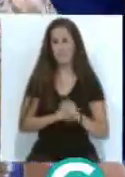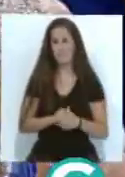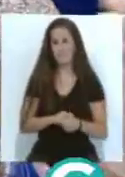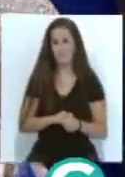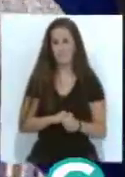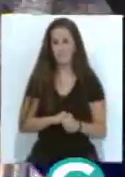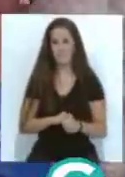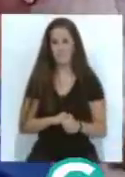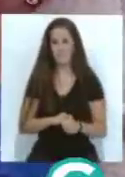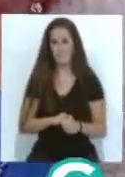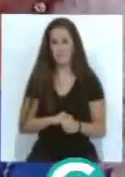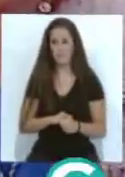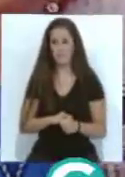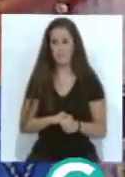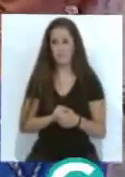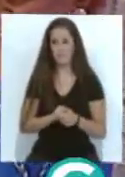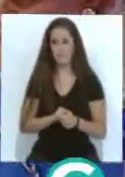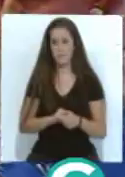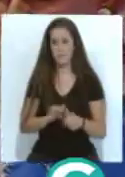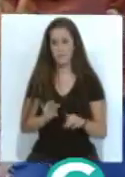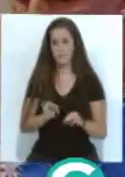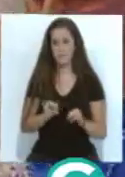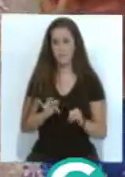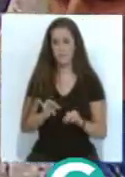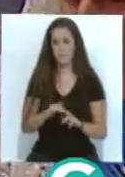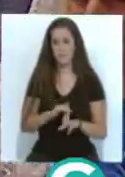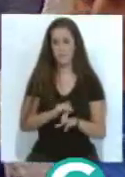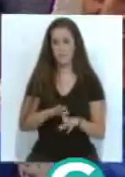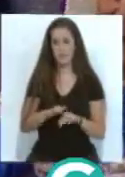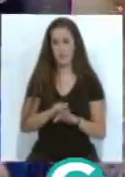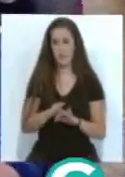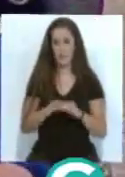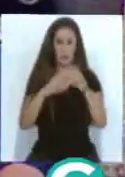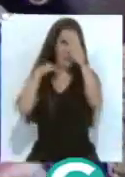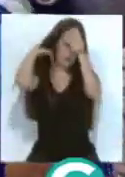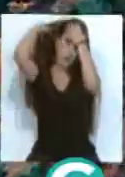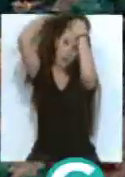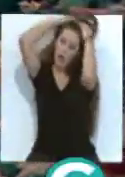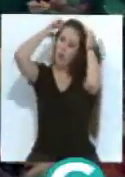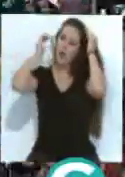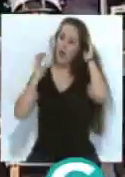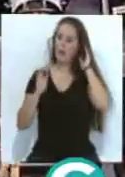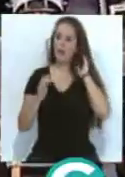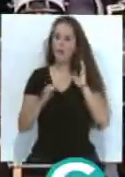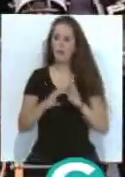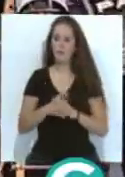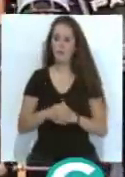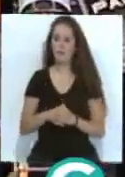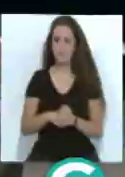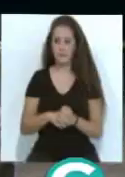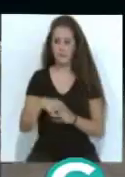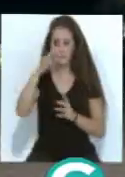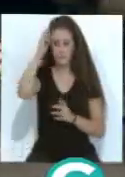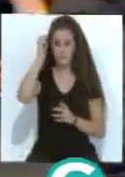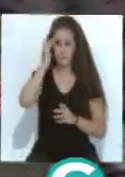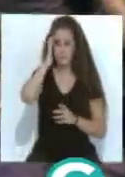de un musical. El coro a pie regresa para que disfrute el aficionado. En venir a ese la gente mira para adelante